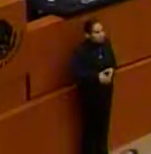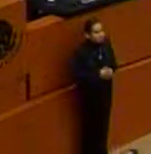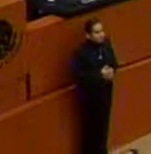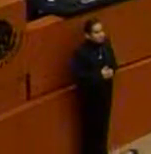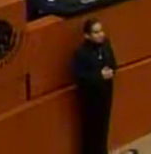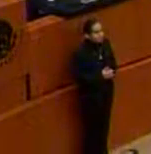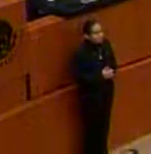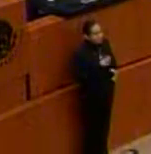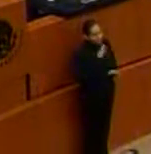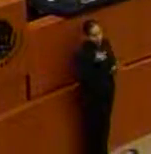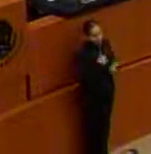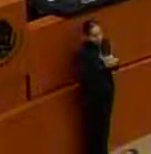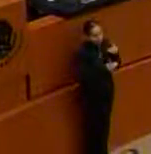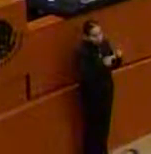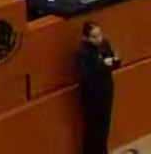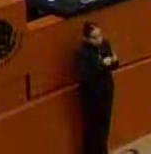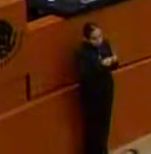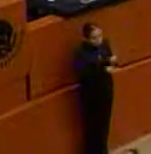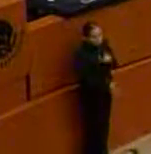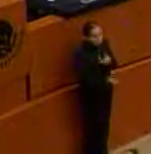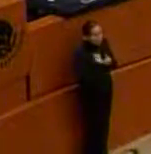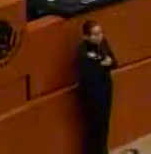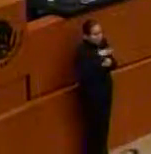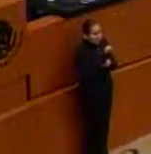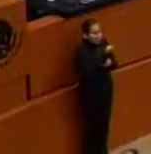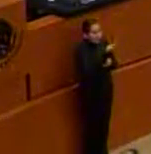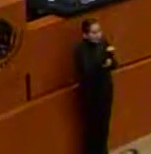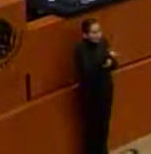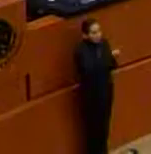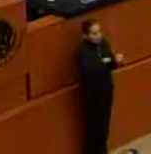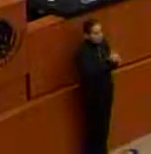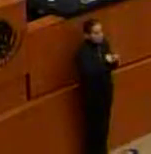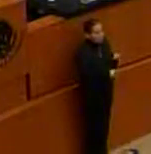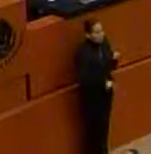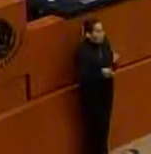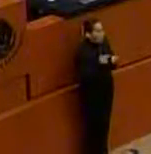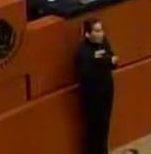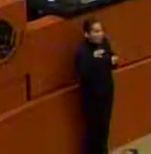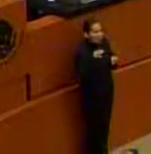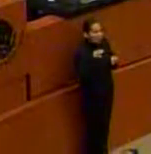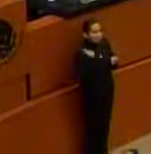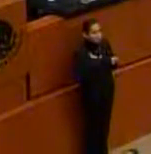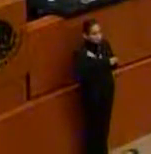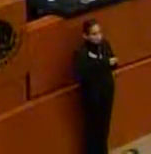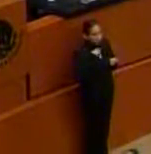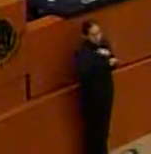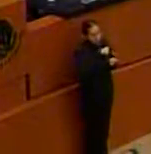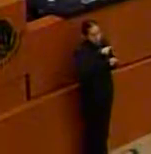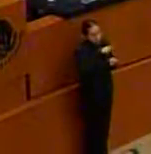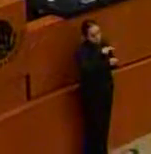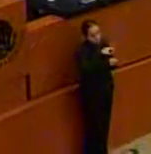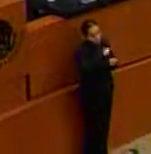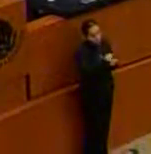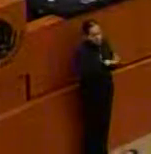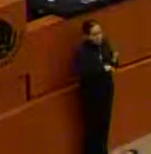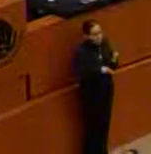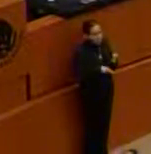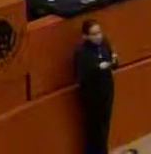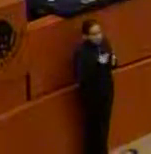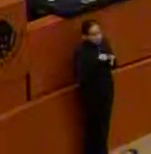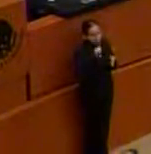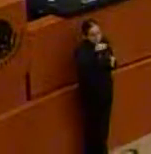aquí, pues se han puesto en marcha en Alaska, en Manitoba, Canadá, y